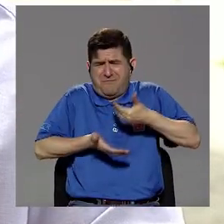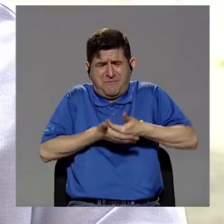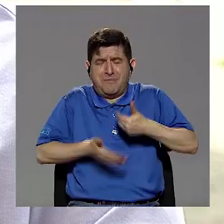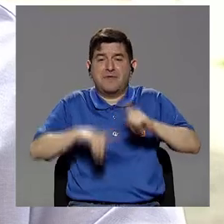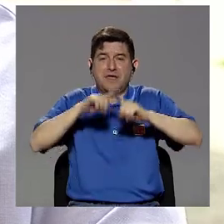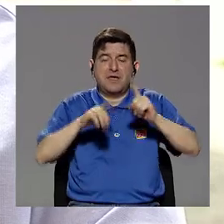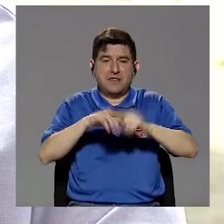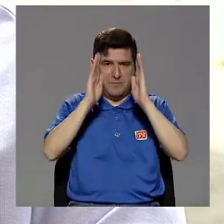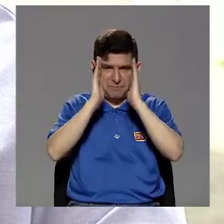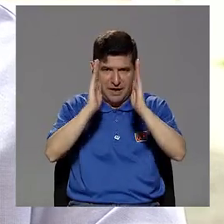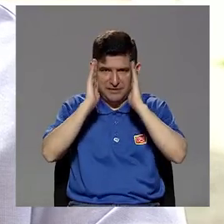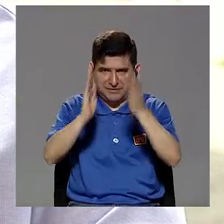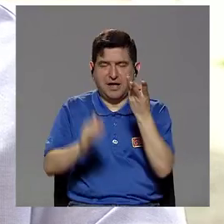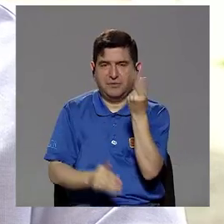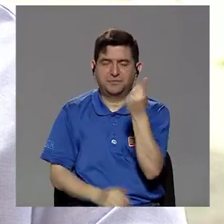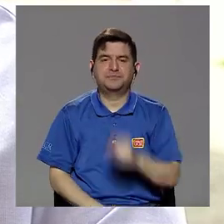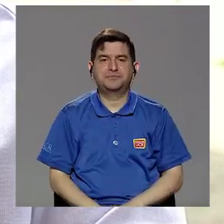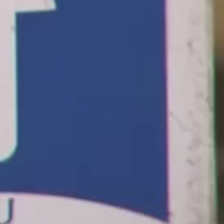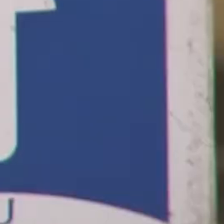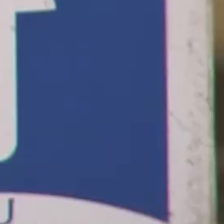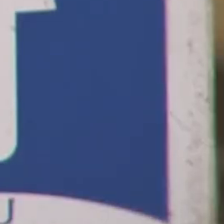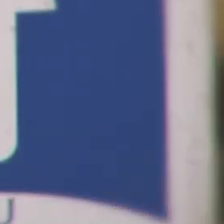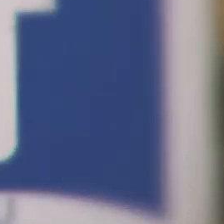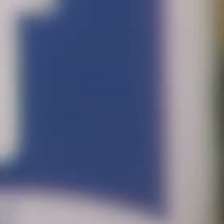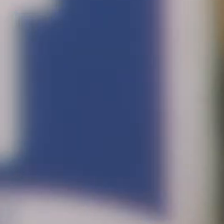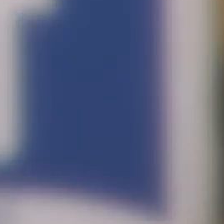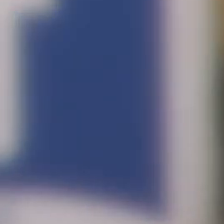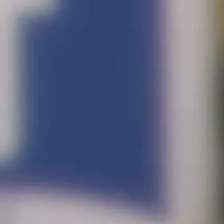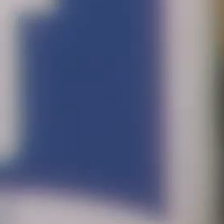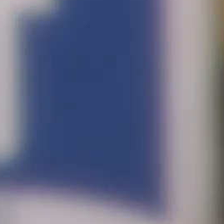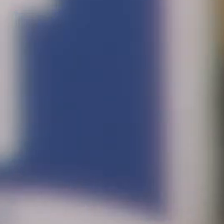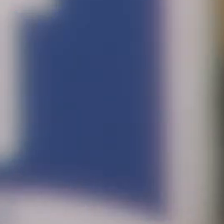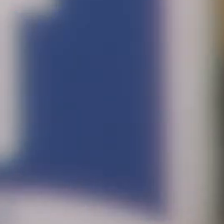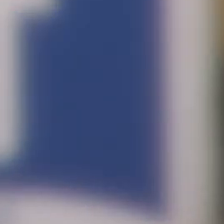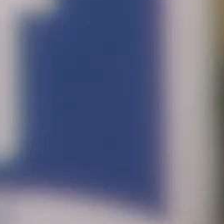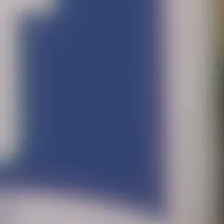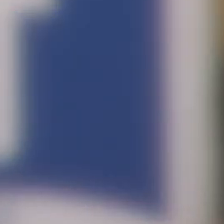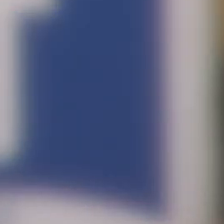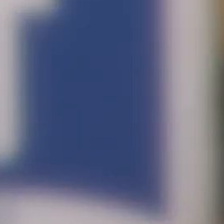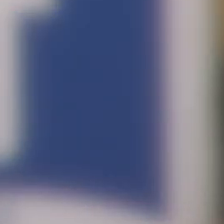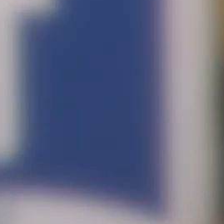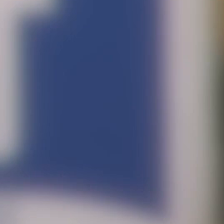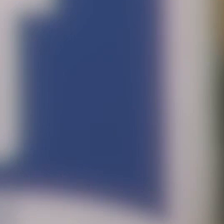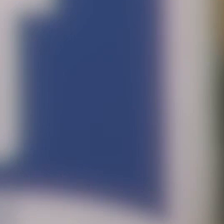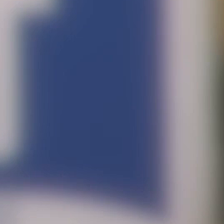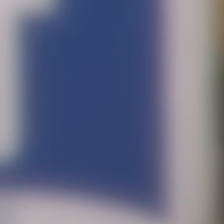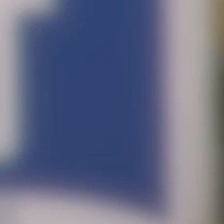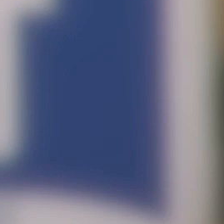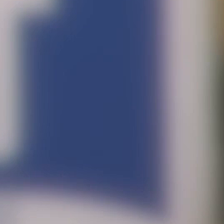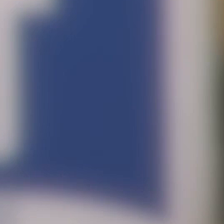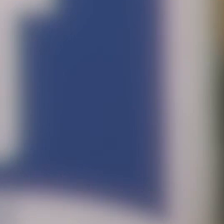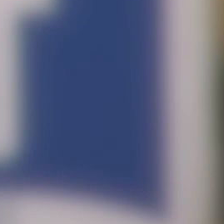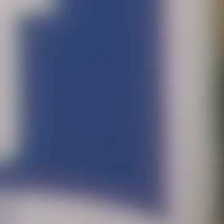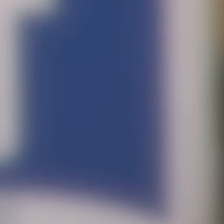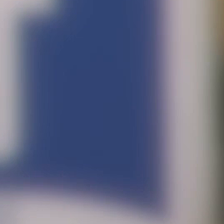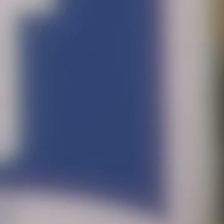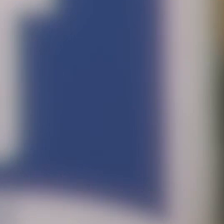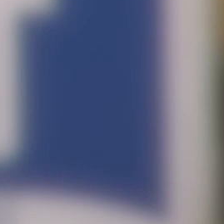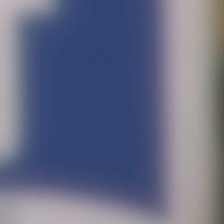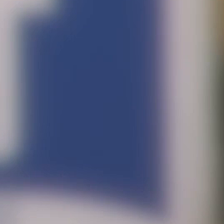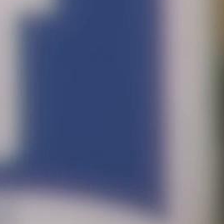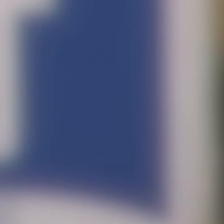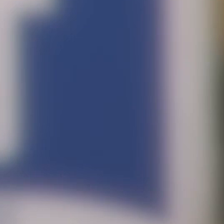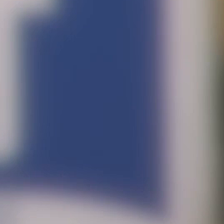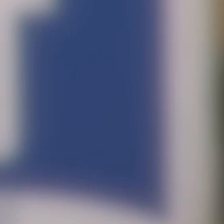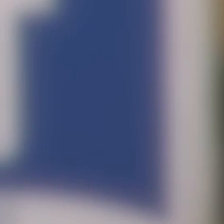también depende de eso el abordaje que nosotros le vayamos a dar. La incontinencia de esfuerzo como tal, que no tiene urgencia, generalmente es cuando